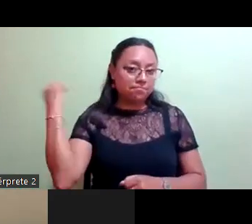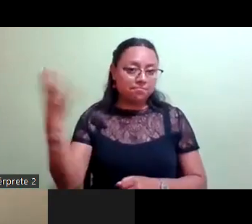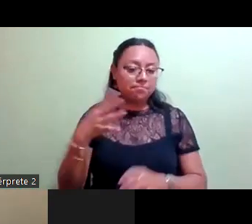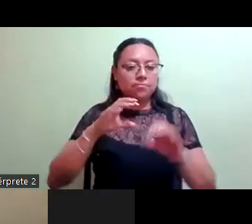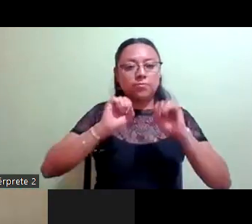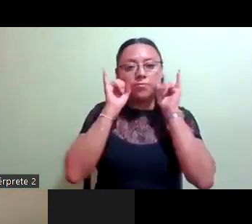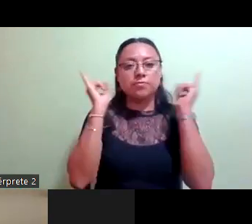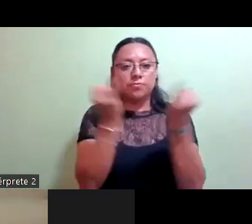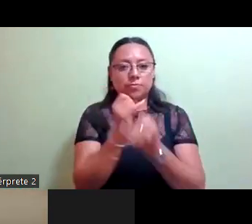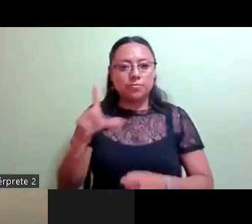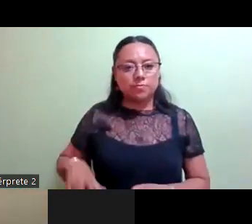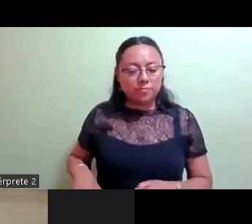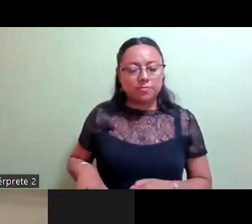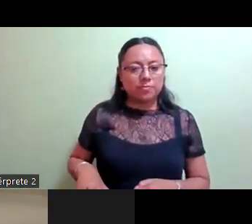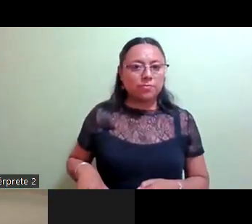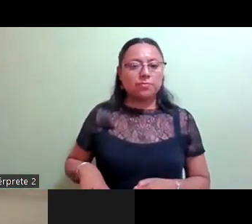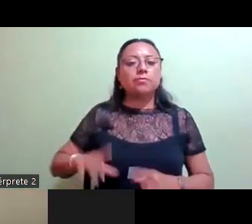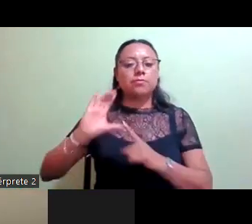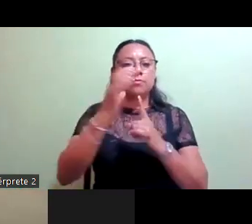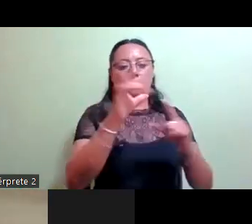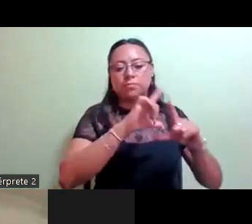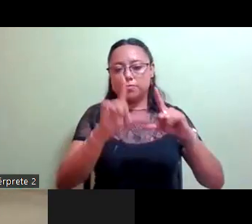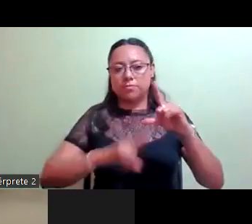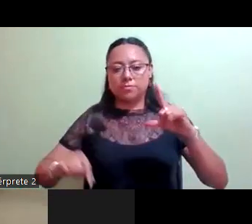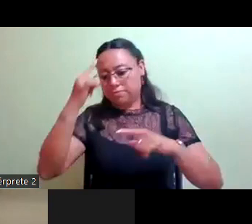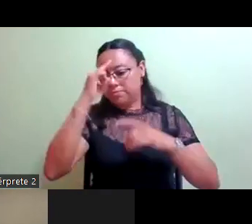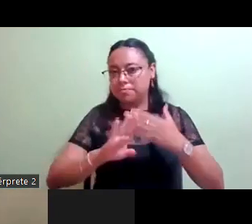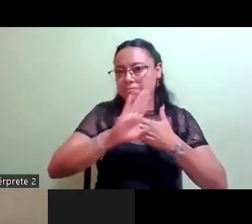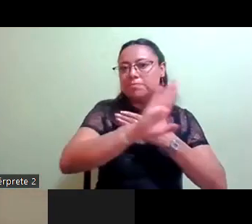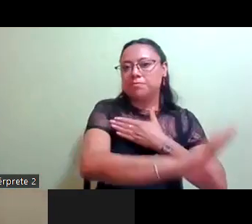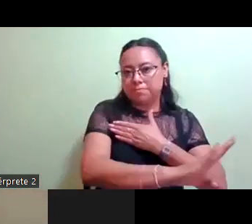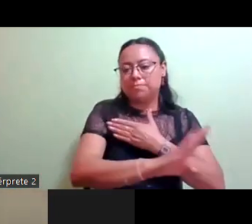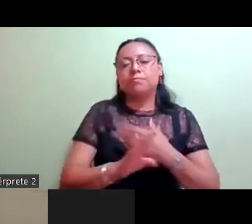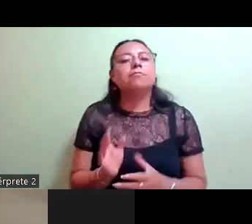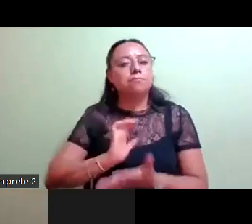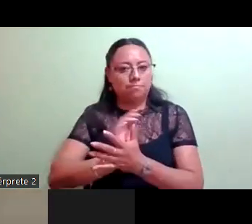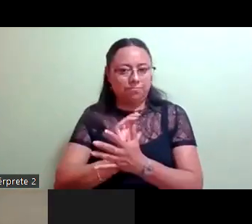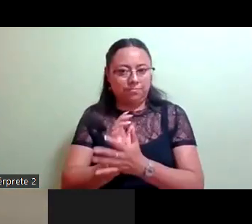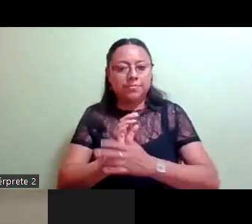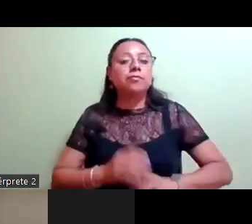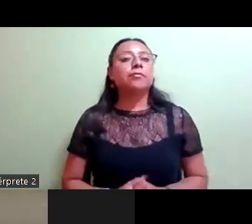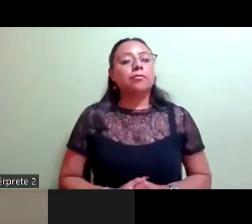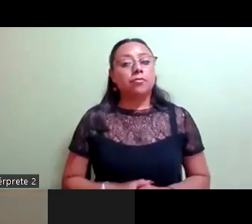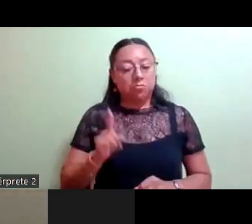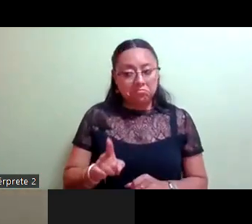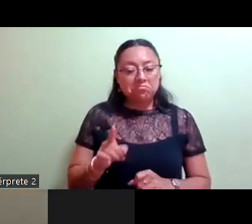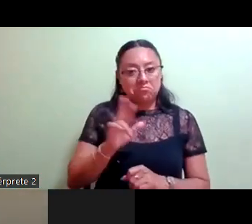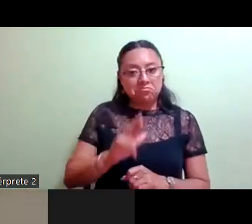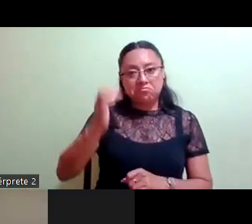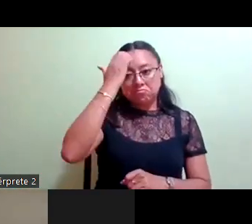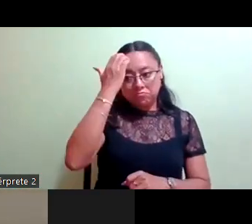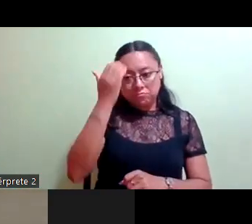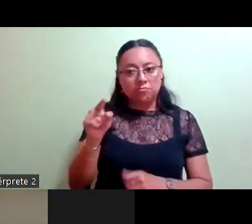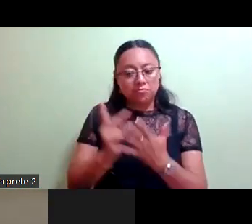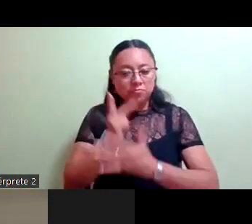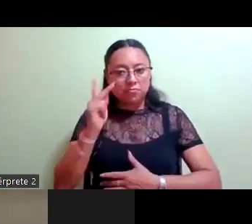de Gobierno de la Comisión Nacional para Prevenir la Discriminación. Fue acreedor al reconocimiento como mérito